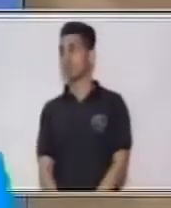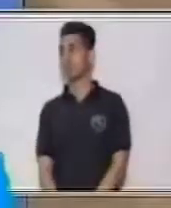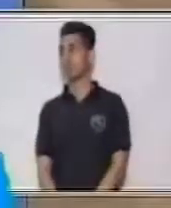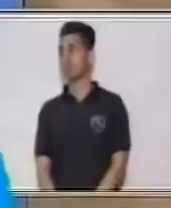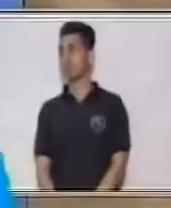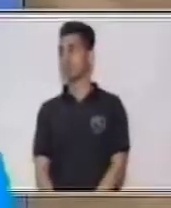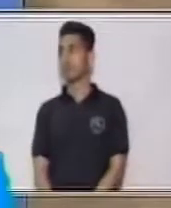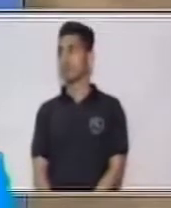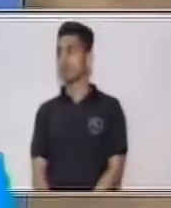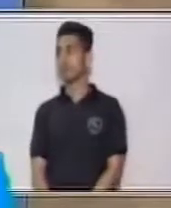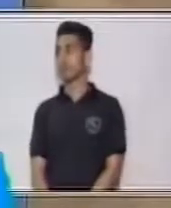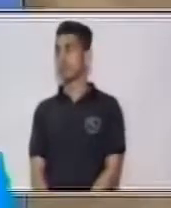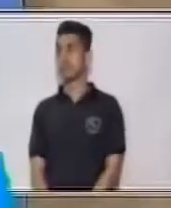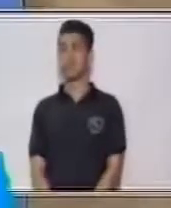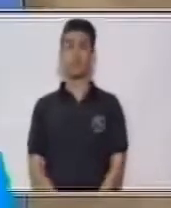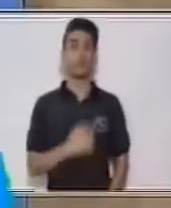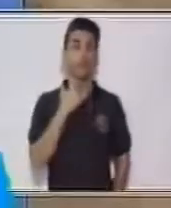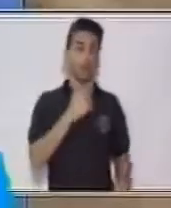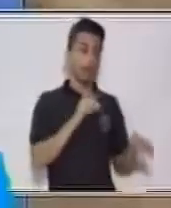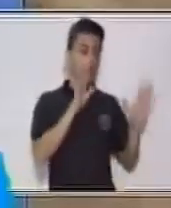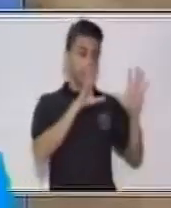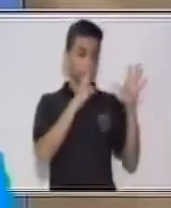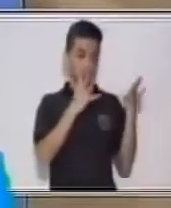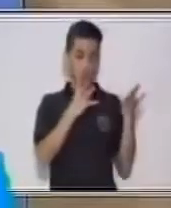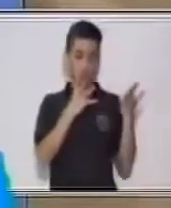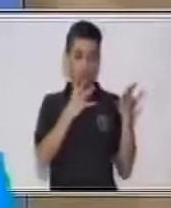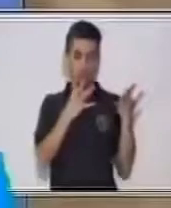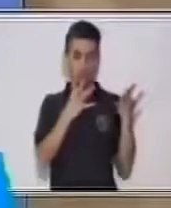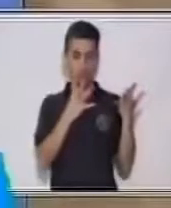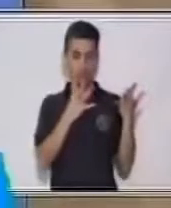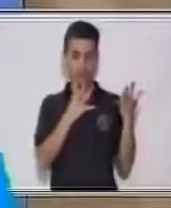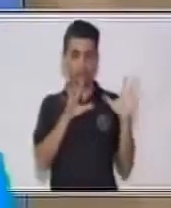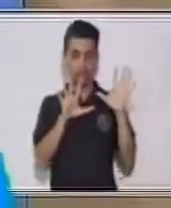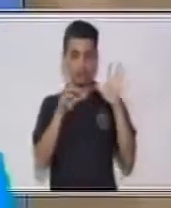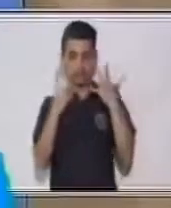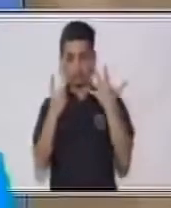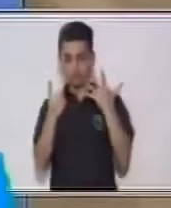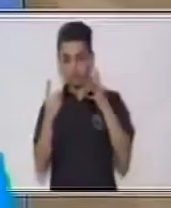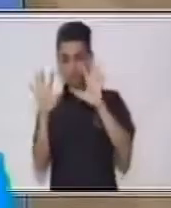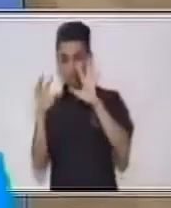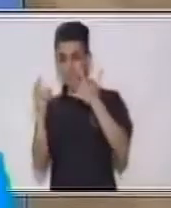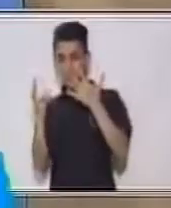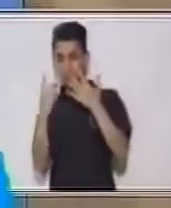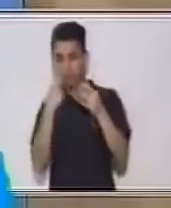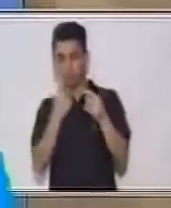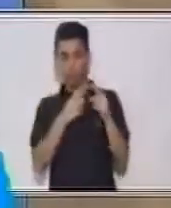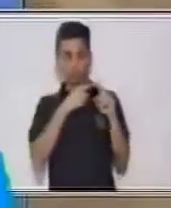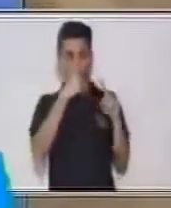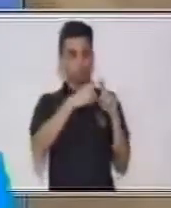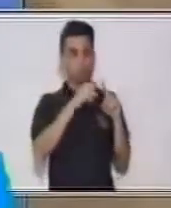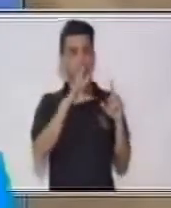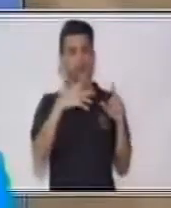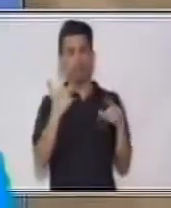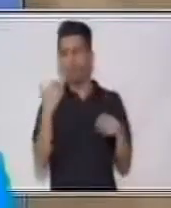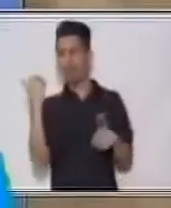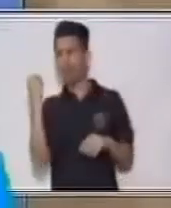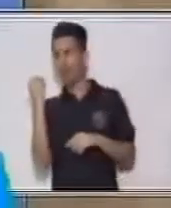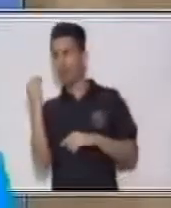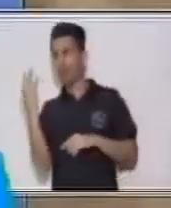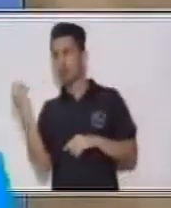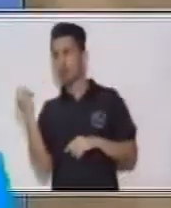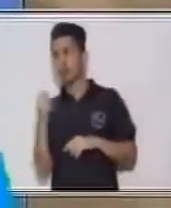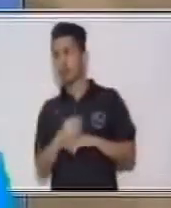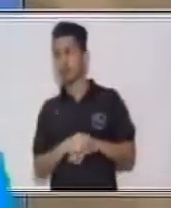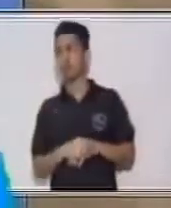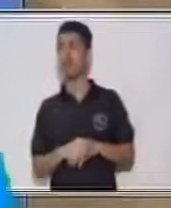14 16 18 quien número es el que se ha sumado para poder continuar vamos